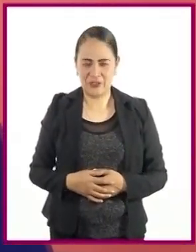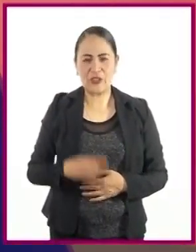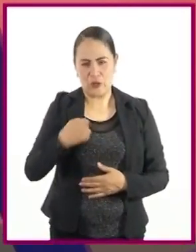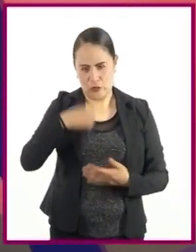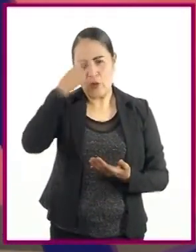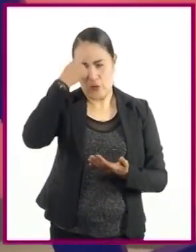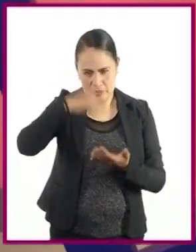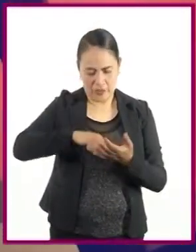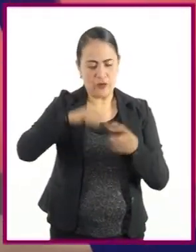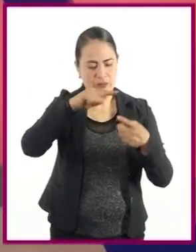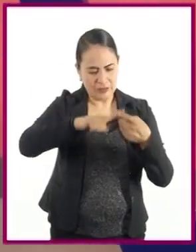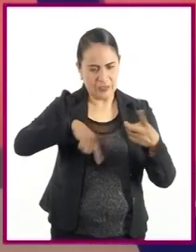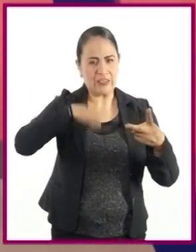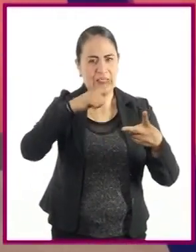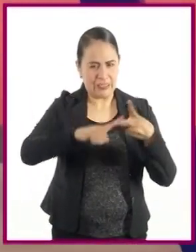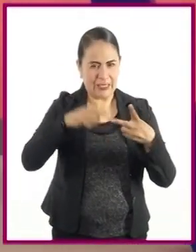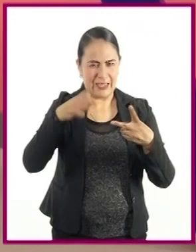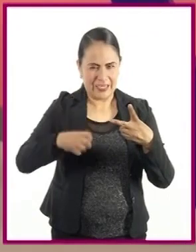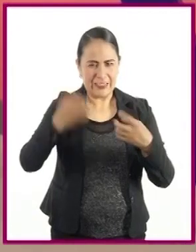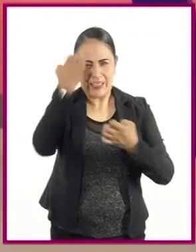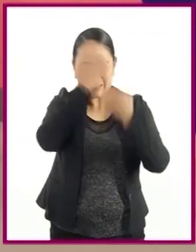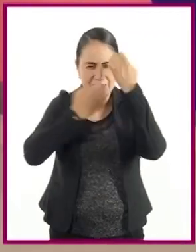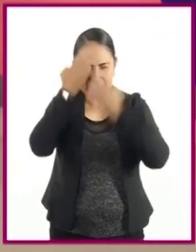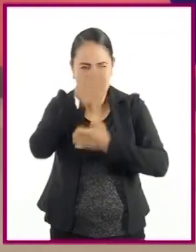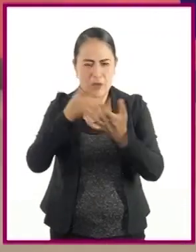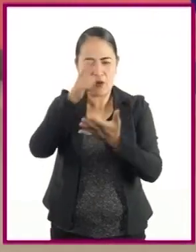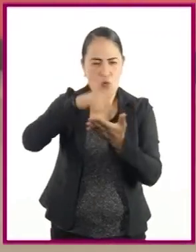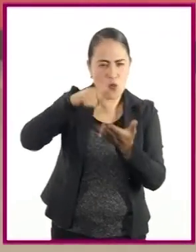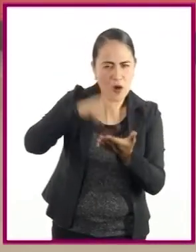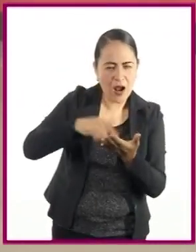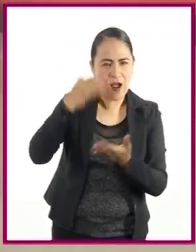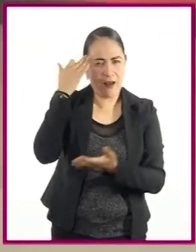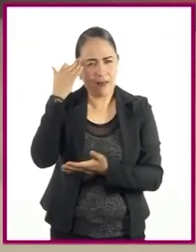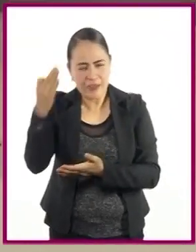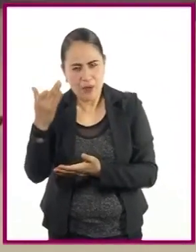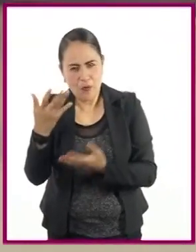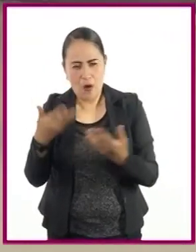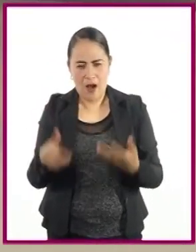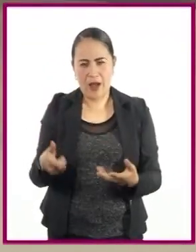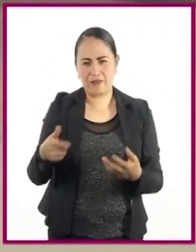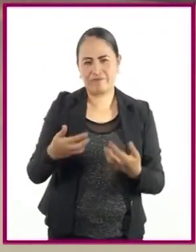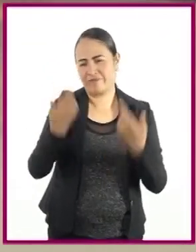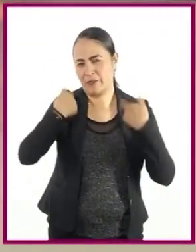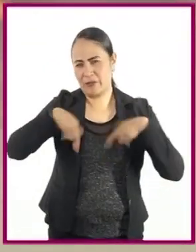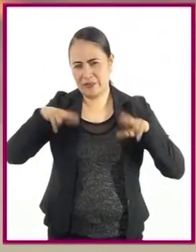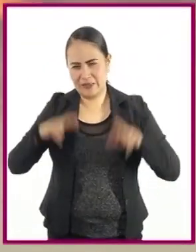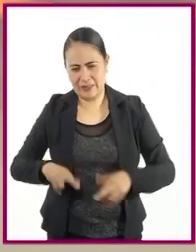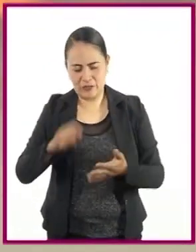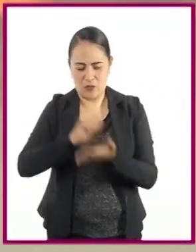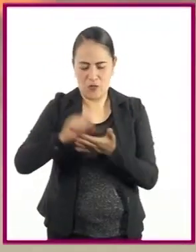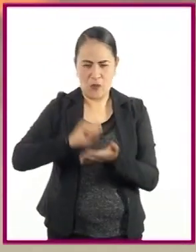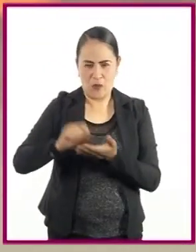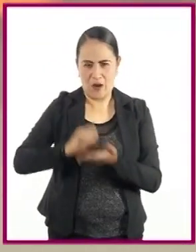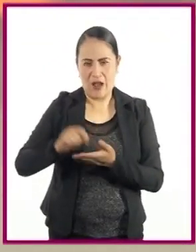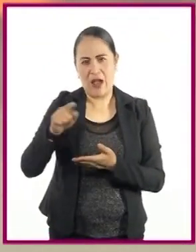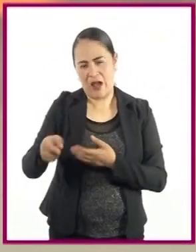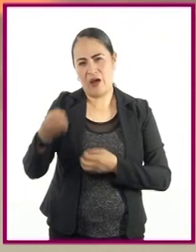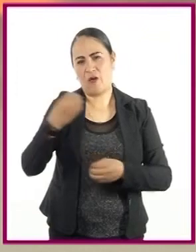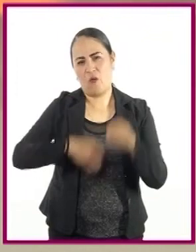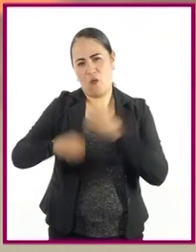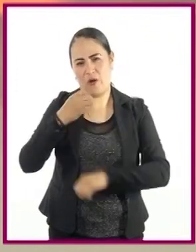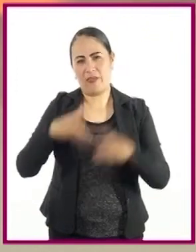más importantes dentro del análisis del espacio y el tiempo en la adaptación de un guión teatral. Ahora,